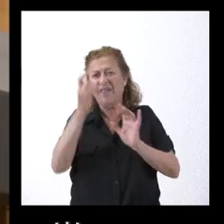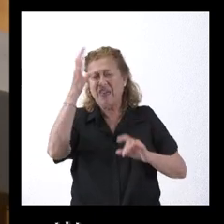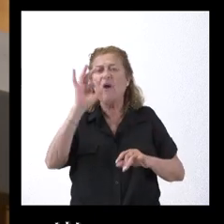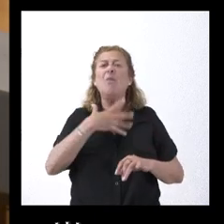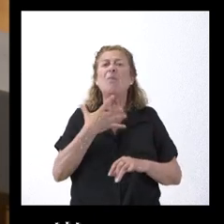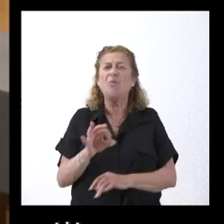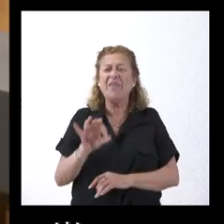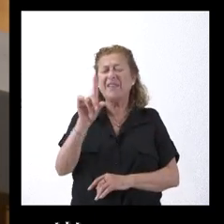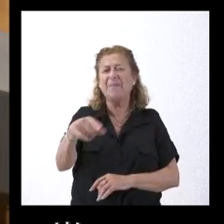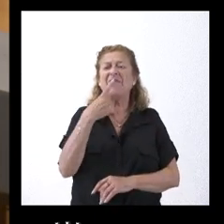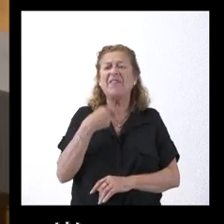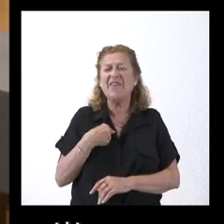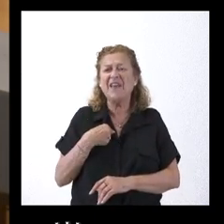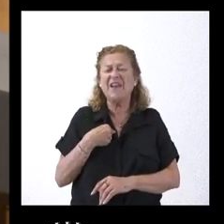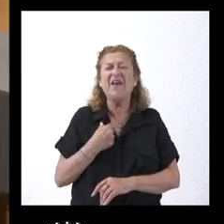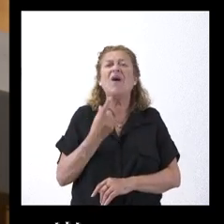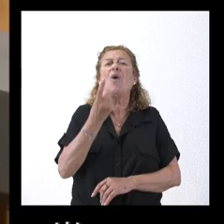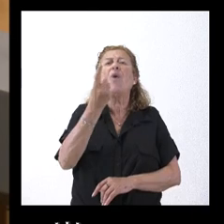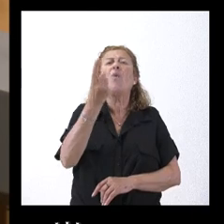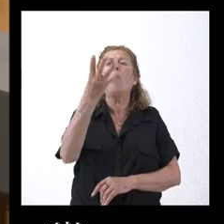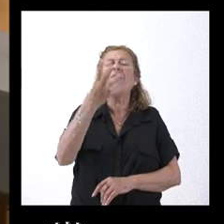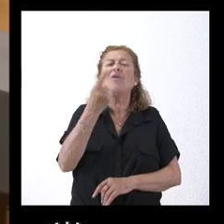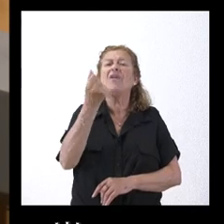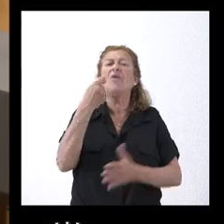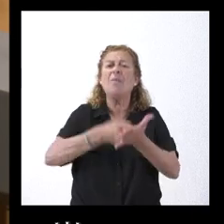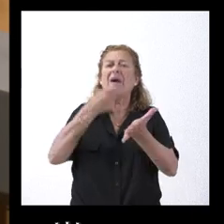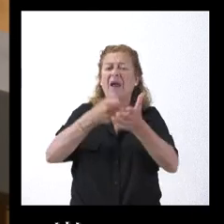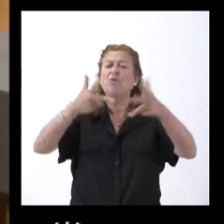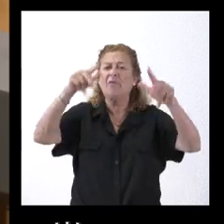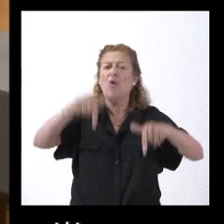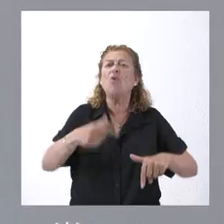puede decir a cuánto ascienden estos pagos que se han autorizado hoy.